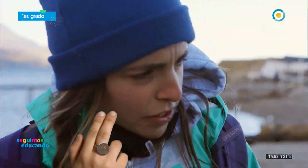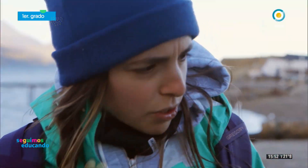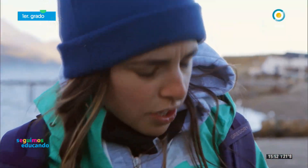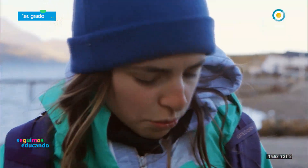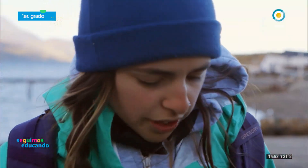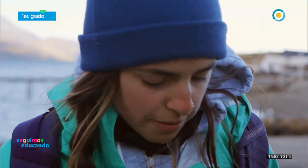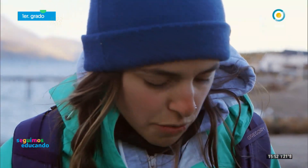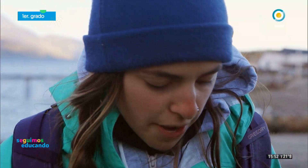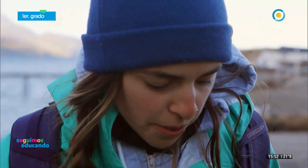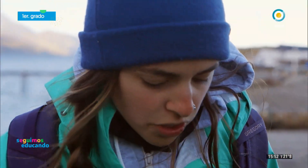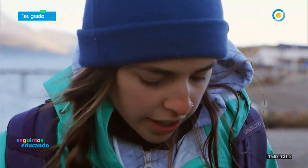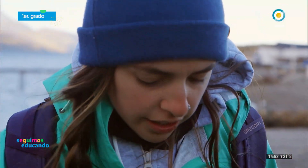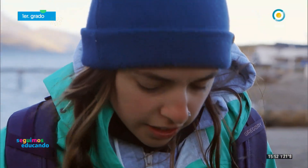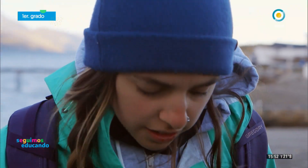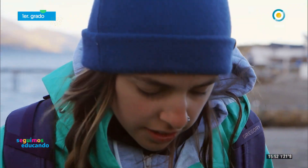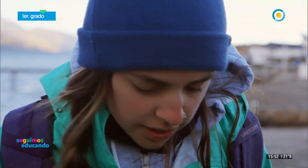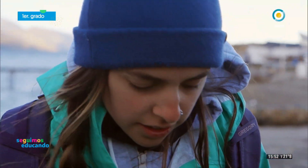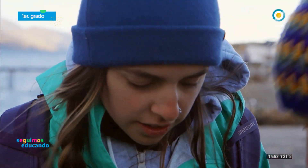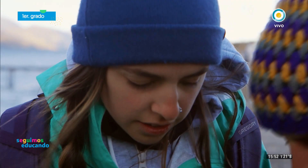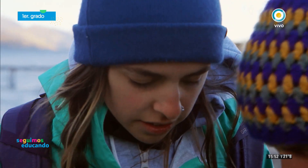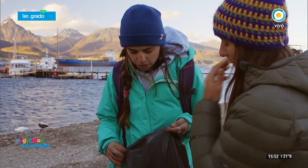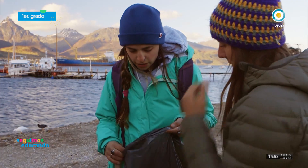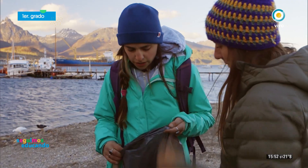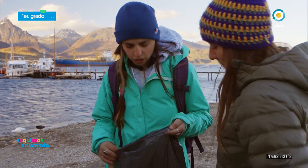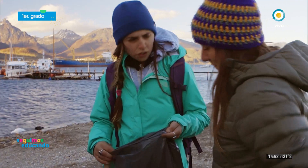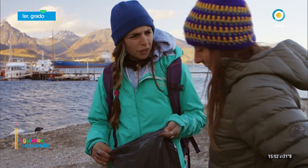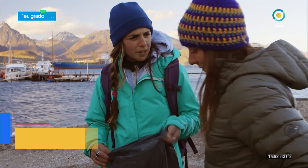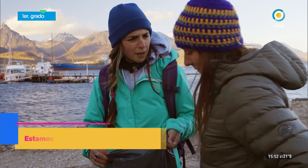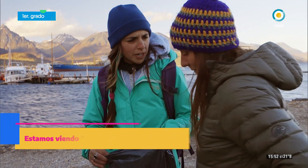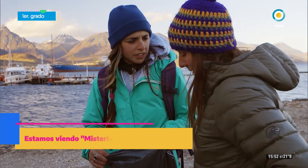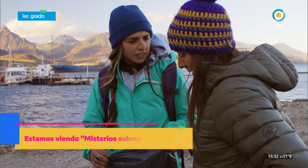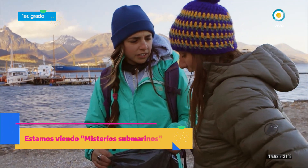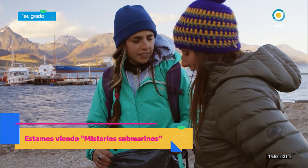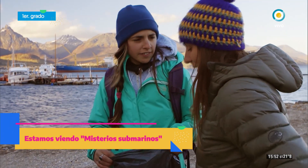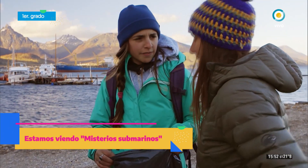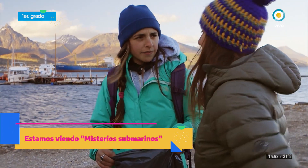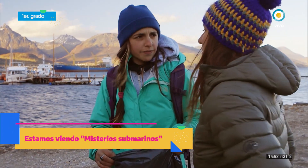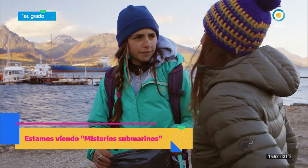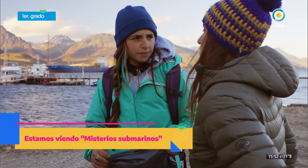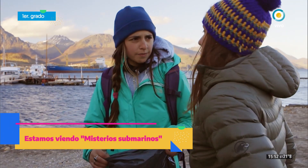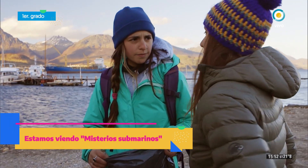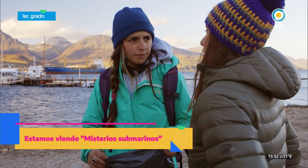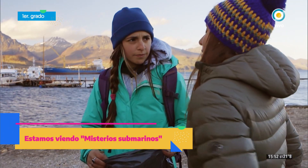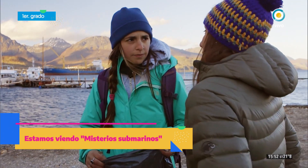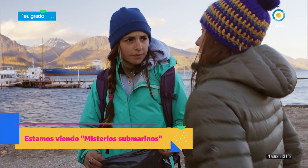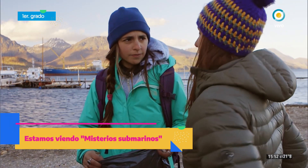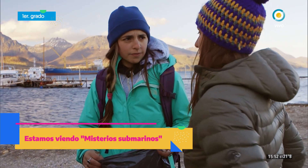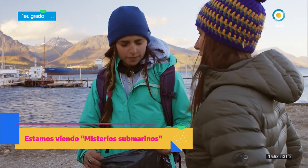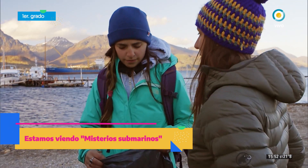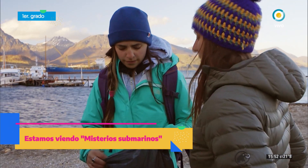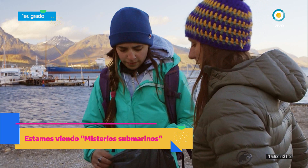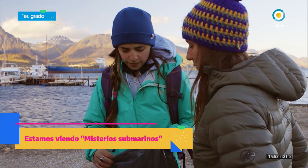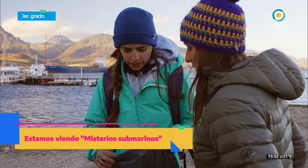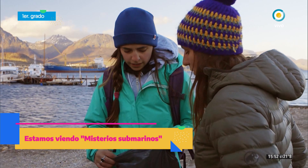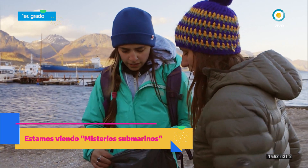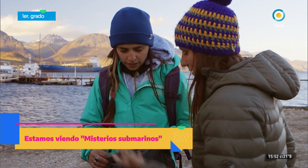Mirá toda la basura que junté ¿Me da una bronca? Es un montón, ¿eh? ¿Vos sabés si esto contamina al mar? Y sí, en principio Todo lo que no es del mar Lo